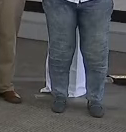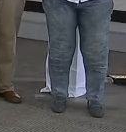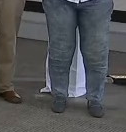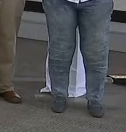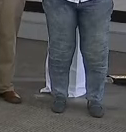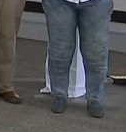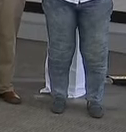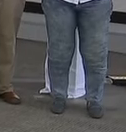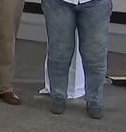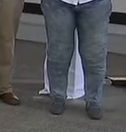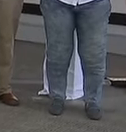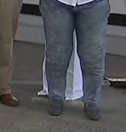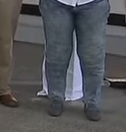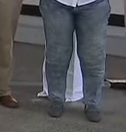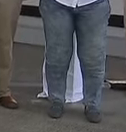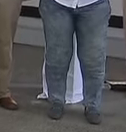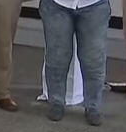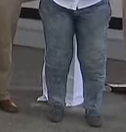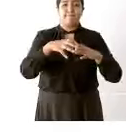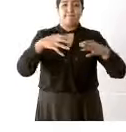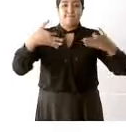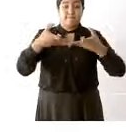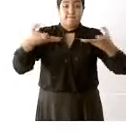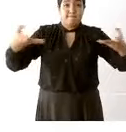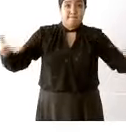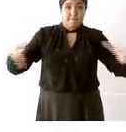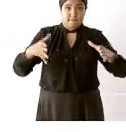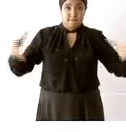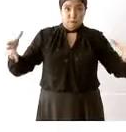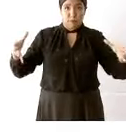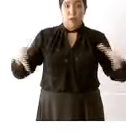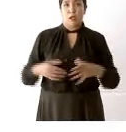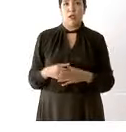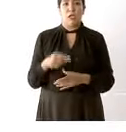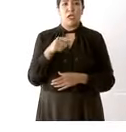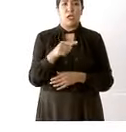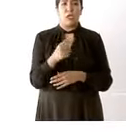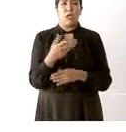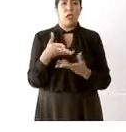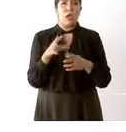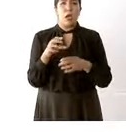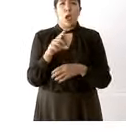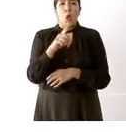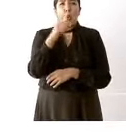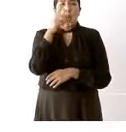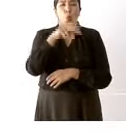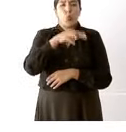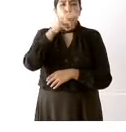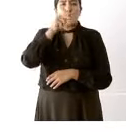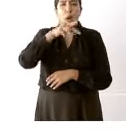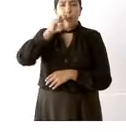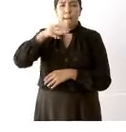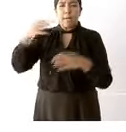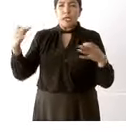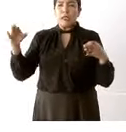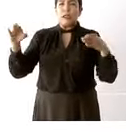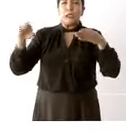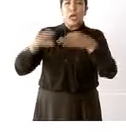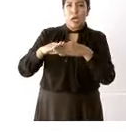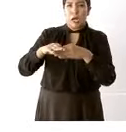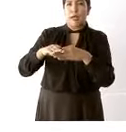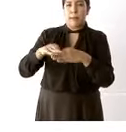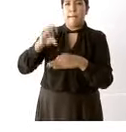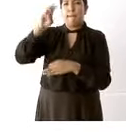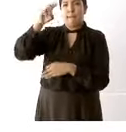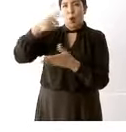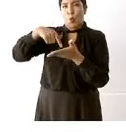hectáreas con 2 kilómetros de frente ferroviario a 1 kilómetro de Medias Aguas y que consideramos un punto logístico importante porque aquí